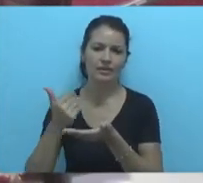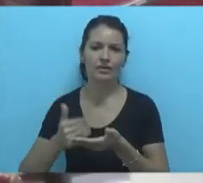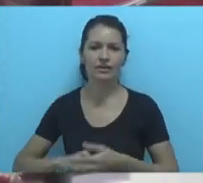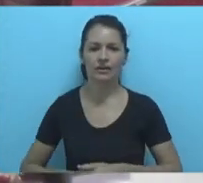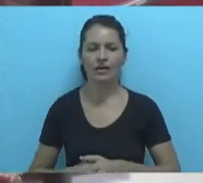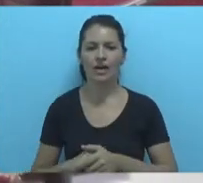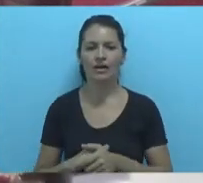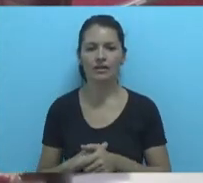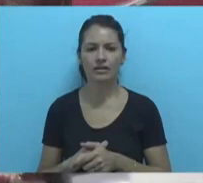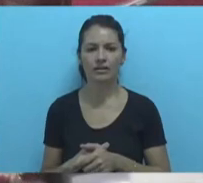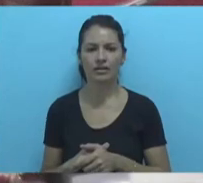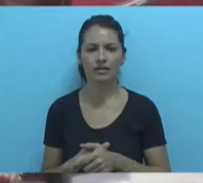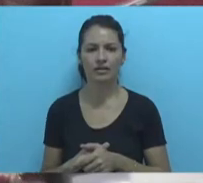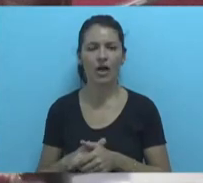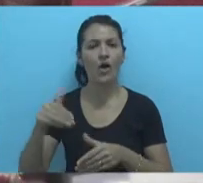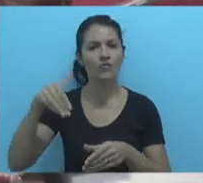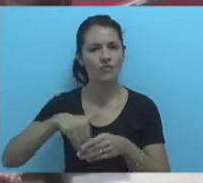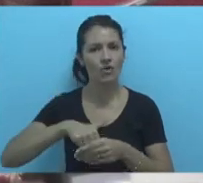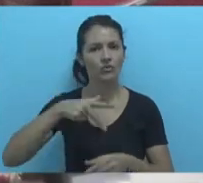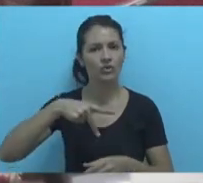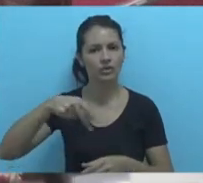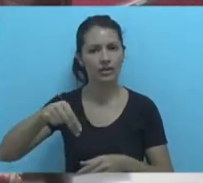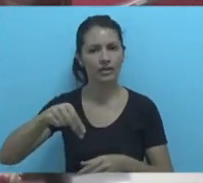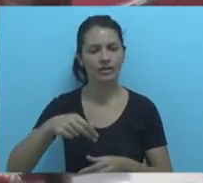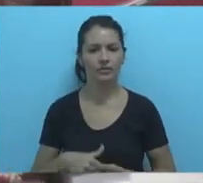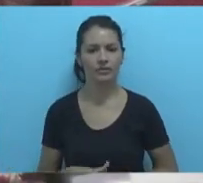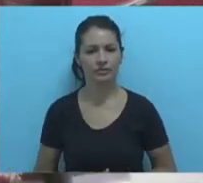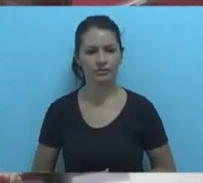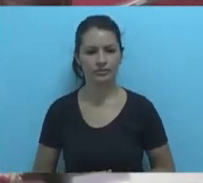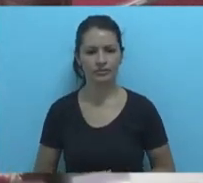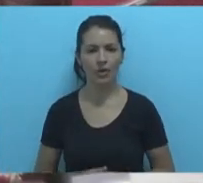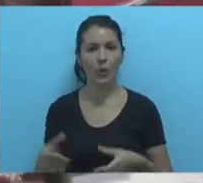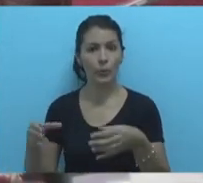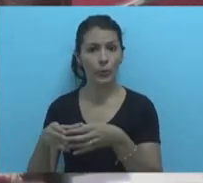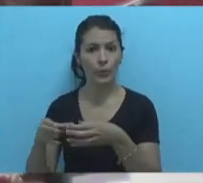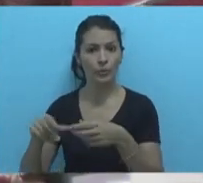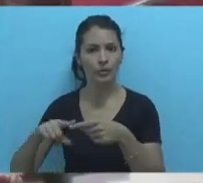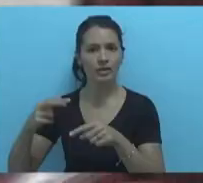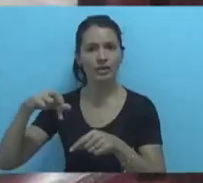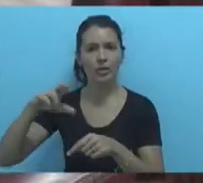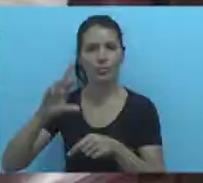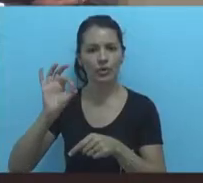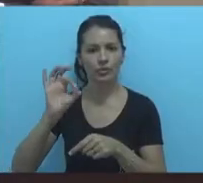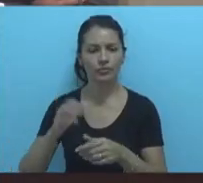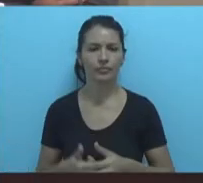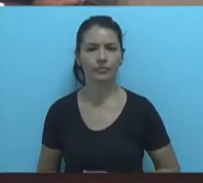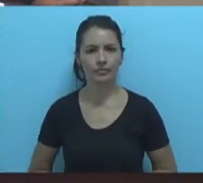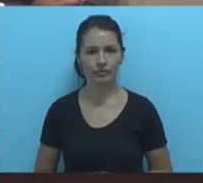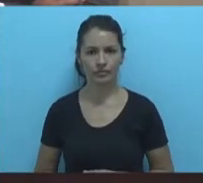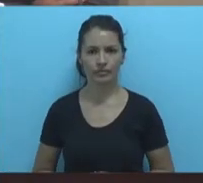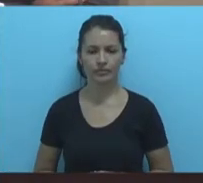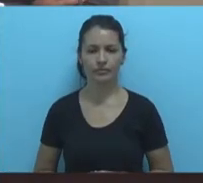quiero dejar constancia de no acompañamiento a este proyecto del bloque del PRO. Gracias. Gracias, diputada.